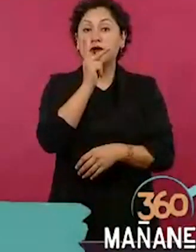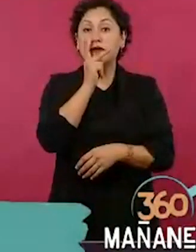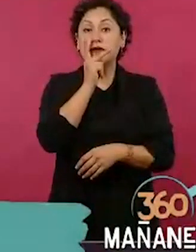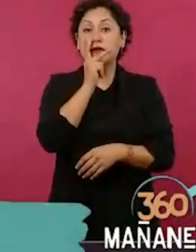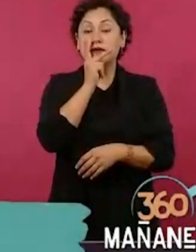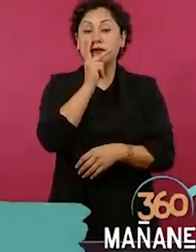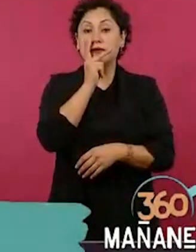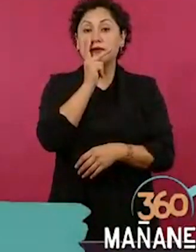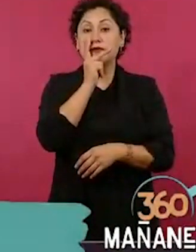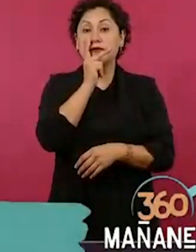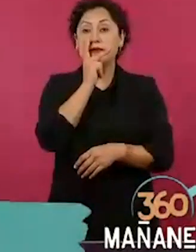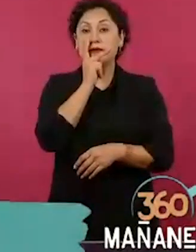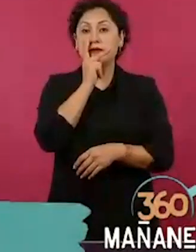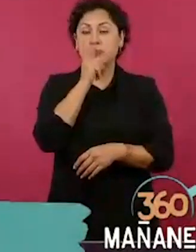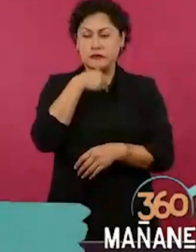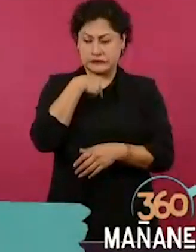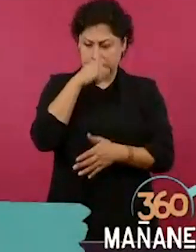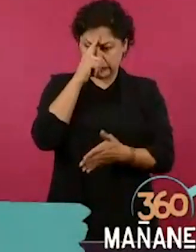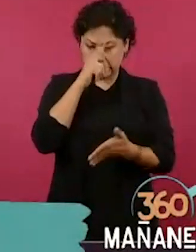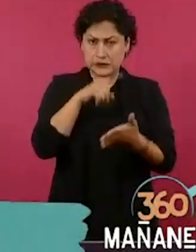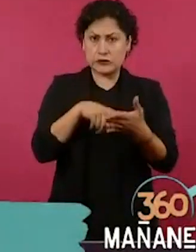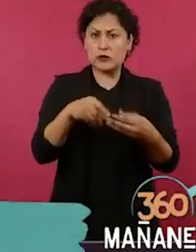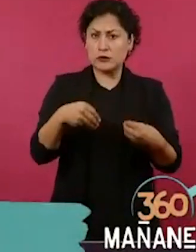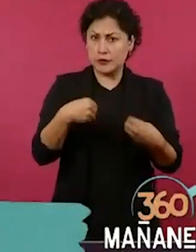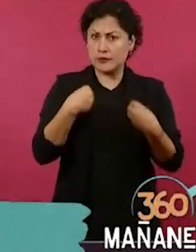tengo informes en Chile.